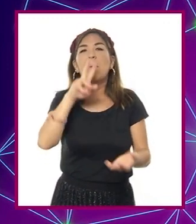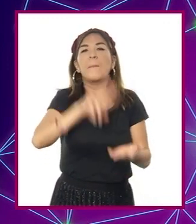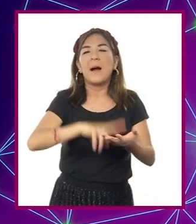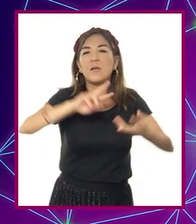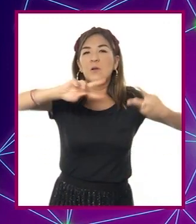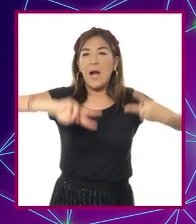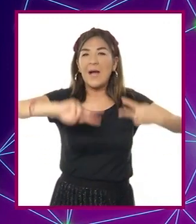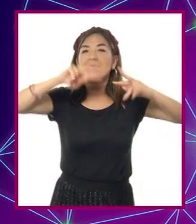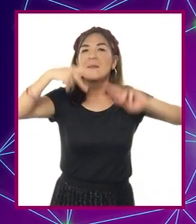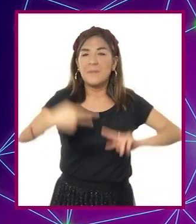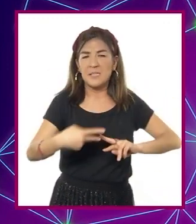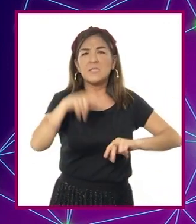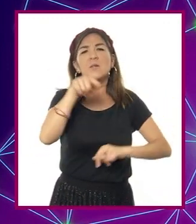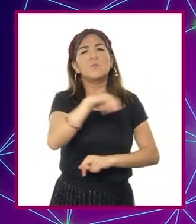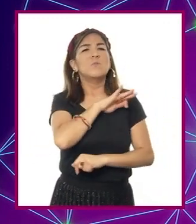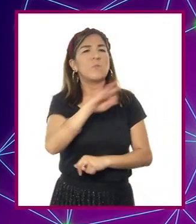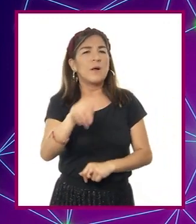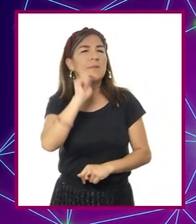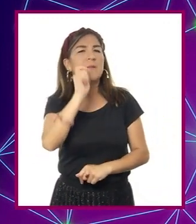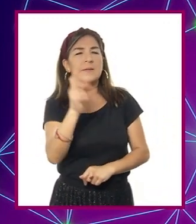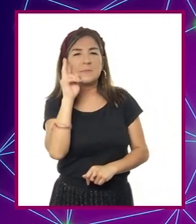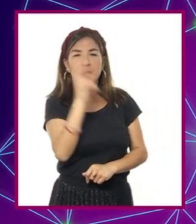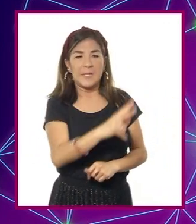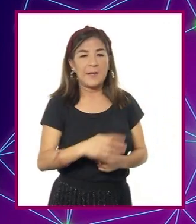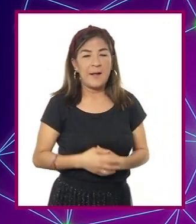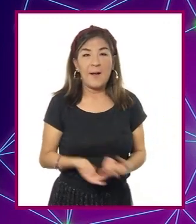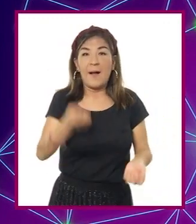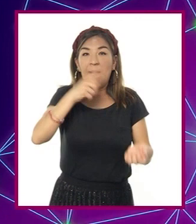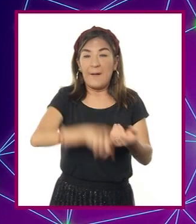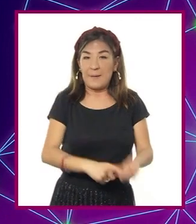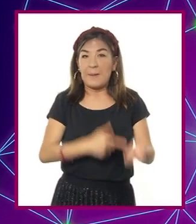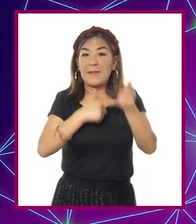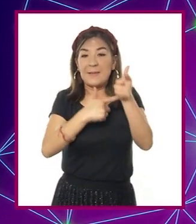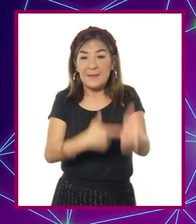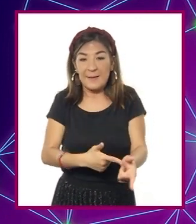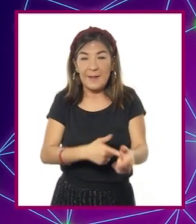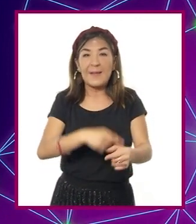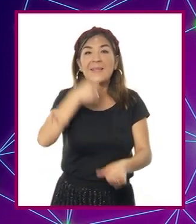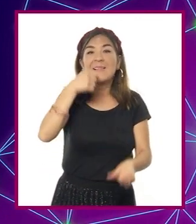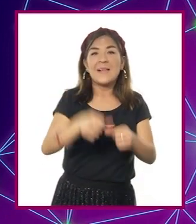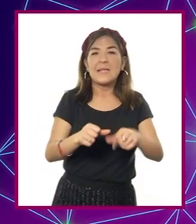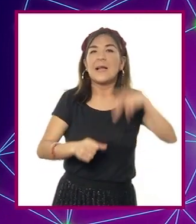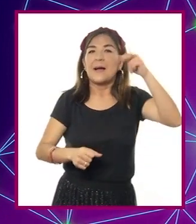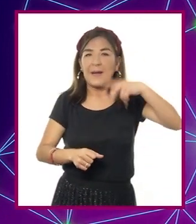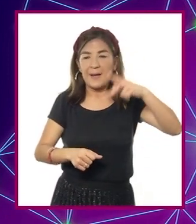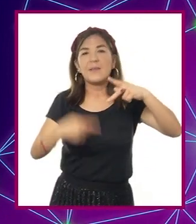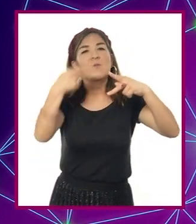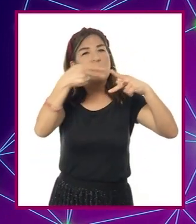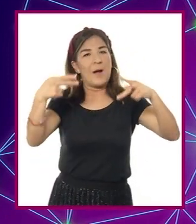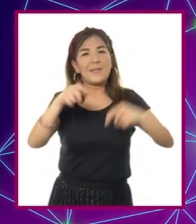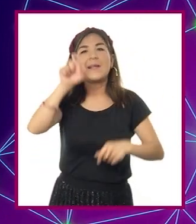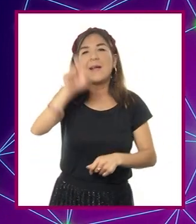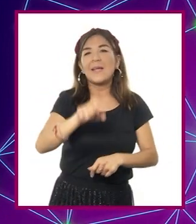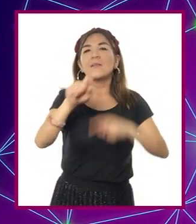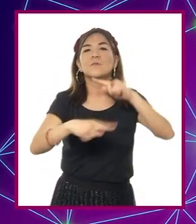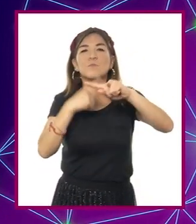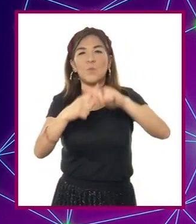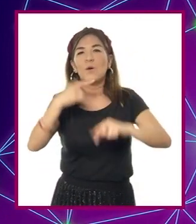inversa, podemos establecer que la constante K es igual a X por